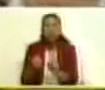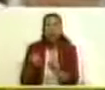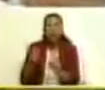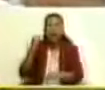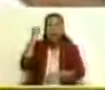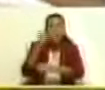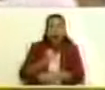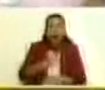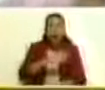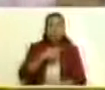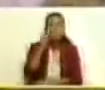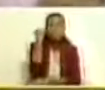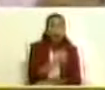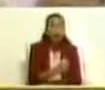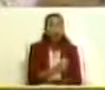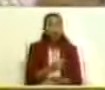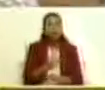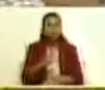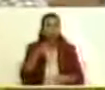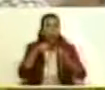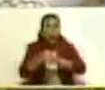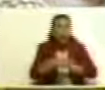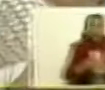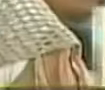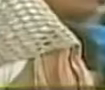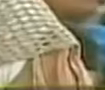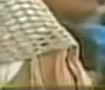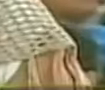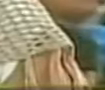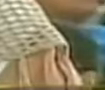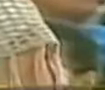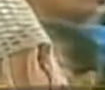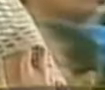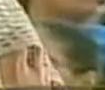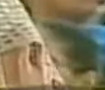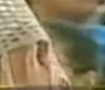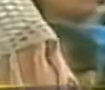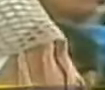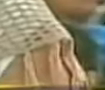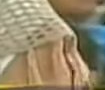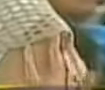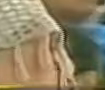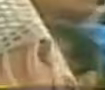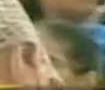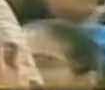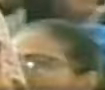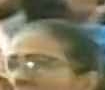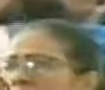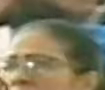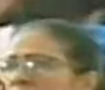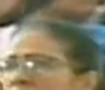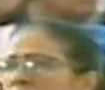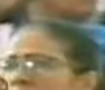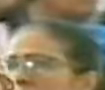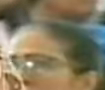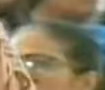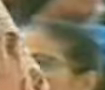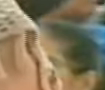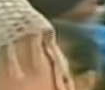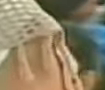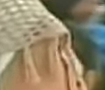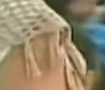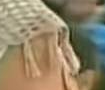cometer un homicidio, se involucran los cuerpos de seguridad y lo impiden. Y hay algo que se llama